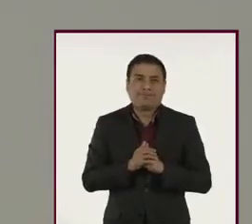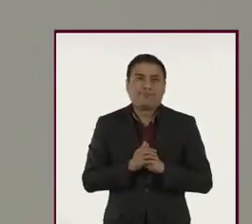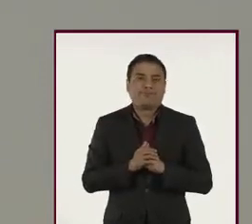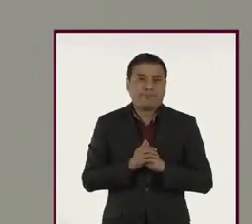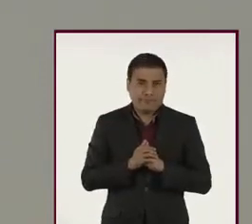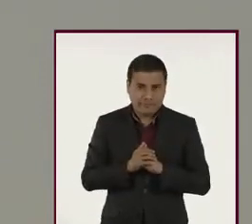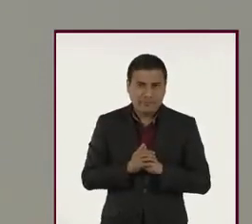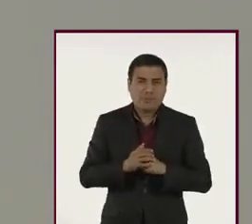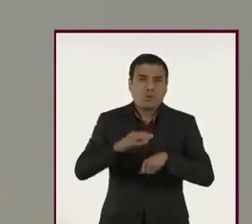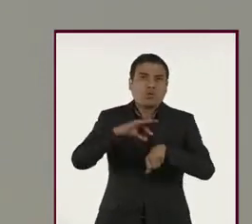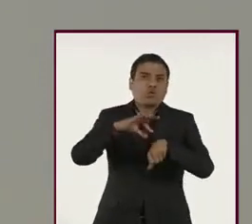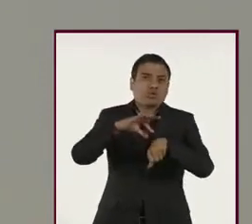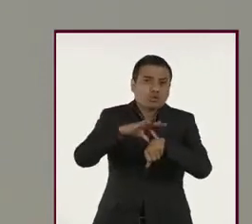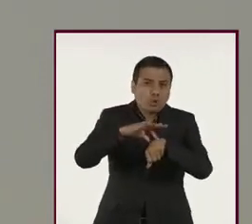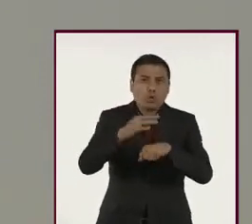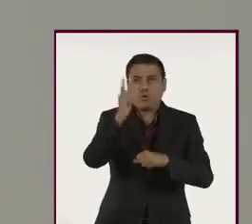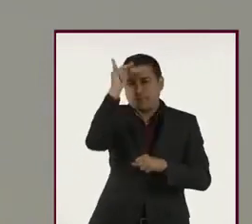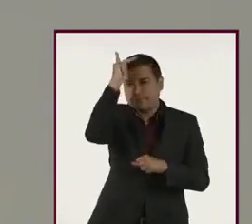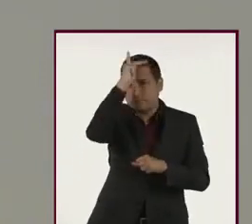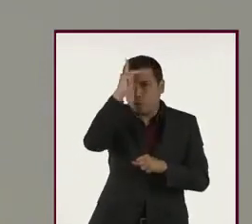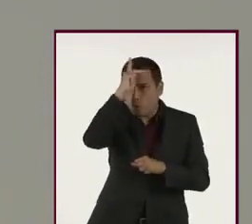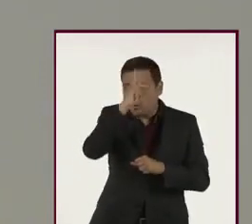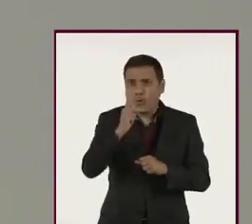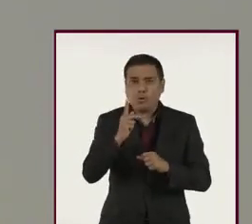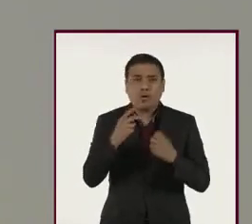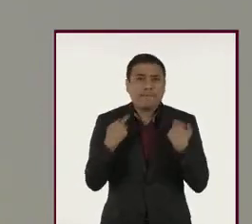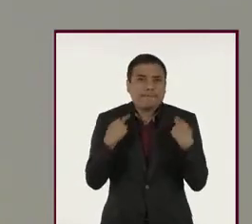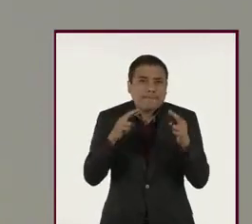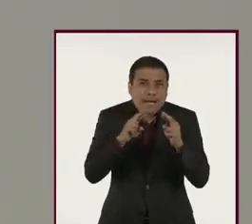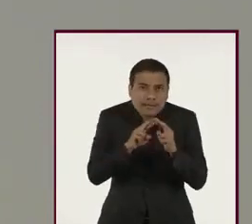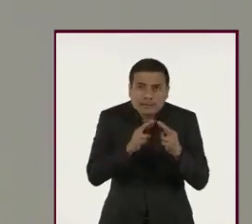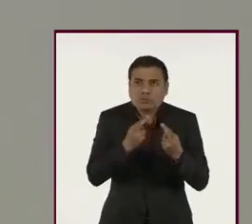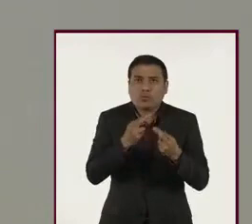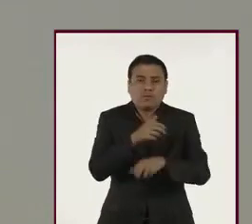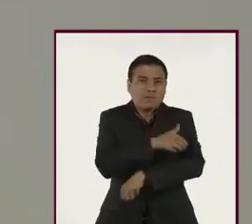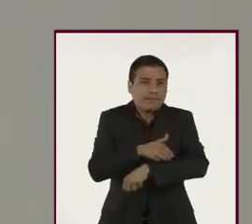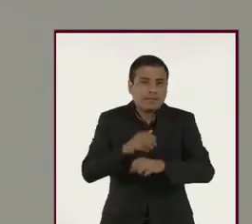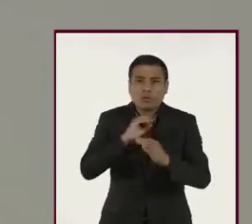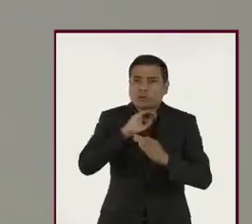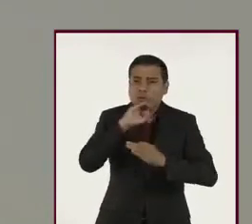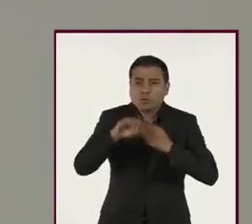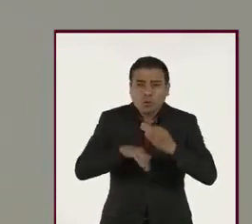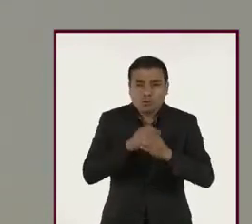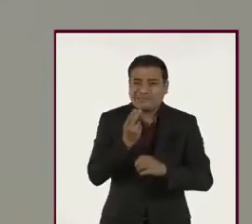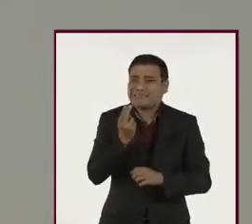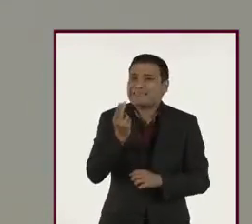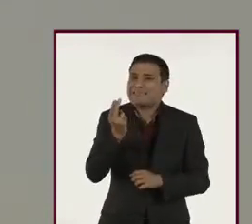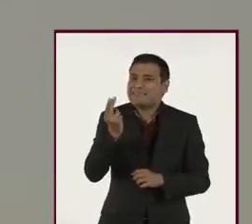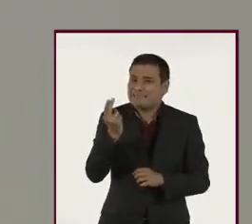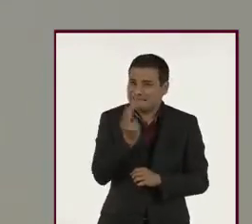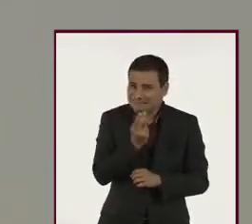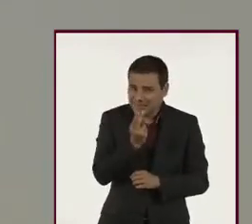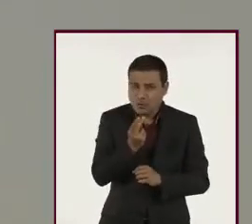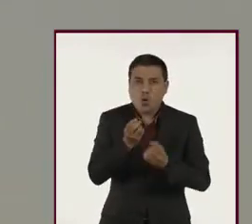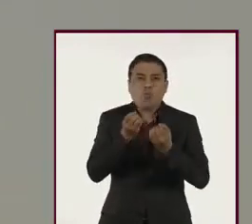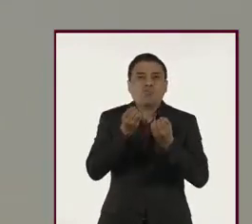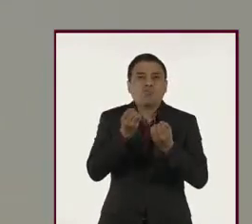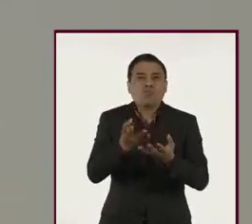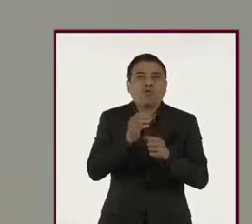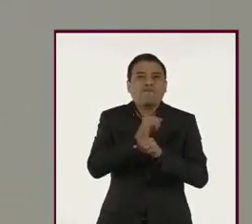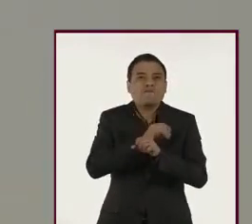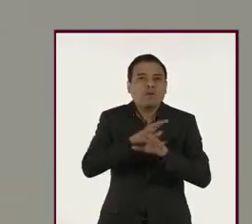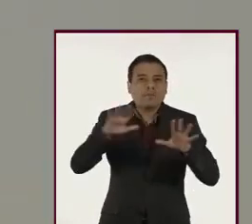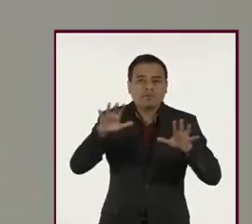de salud hasta los profesores, las familias mismas, necesitamos tener la información suficiente para poder